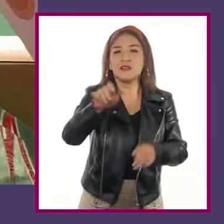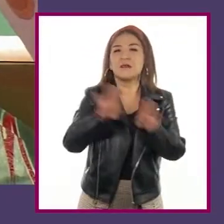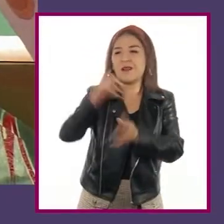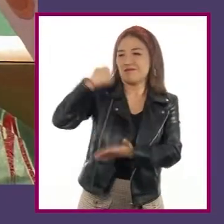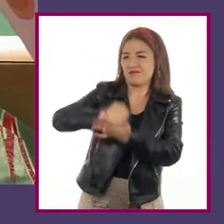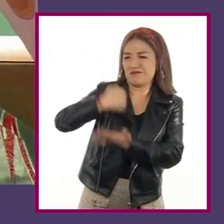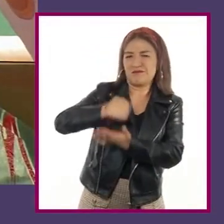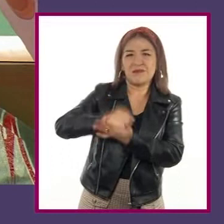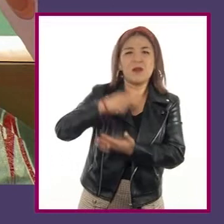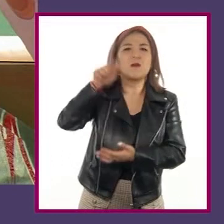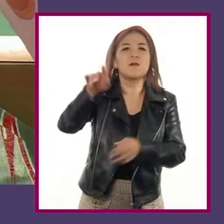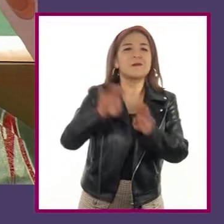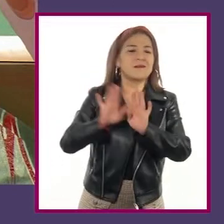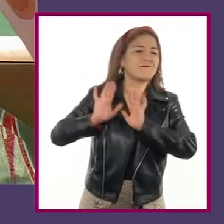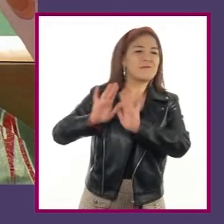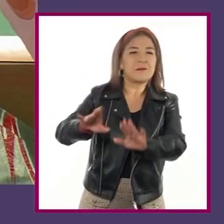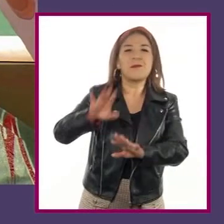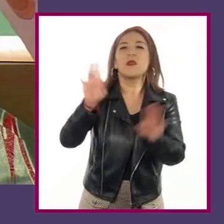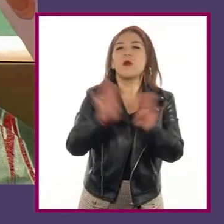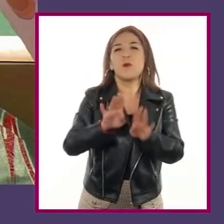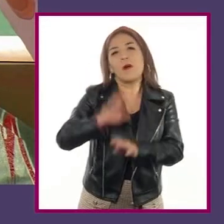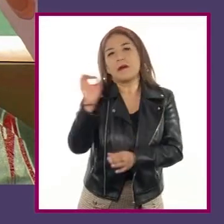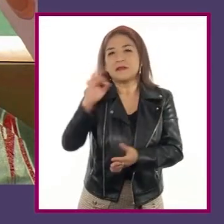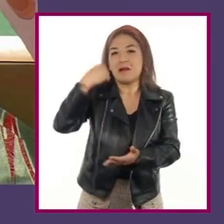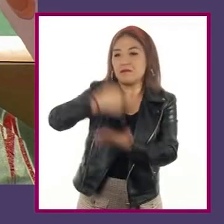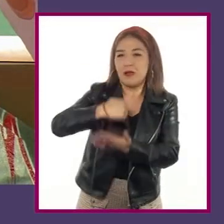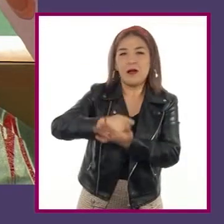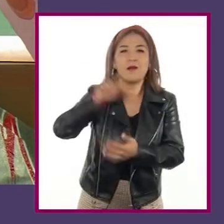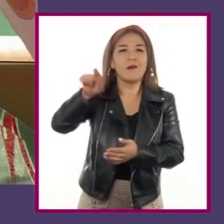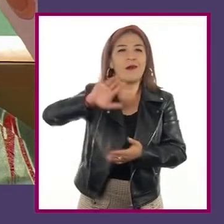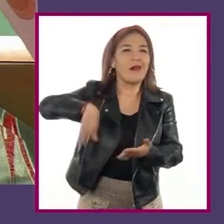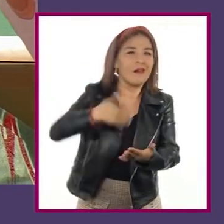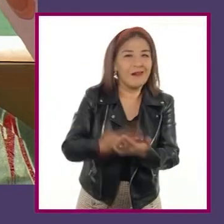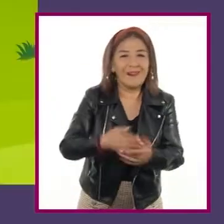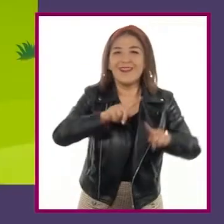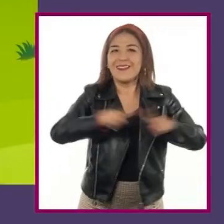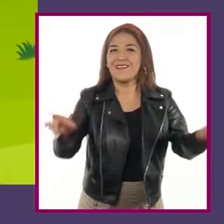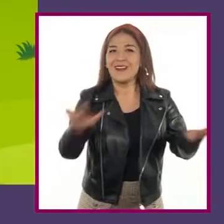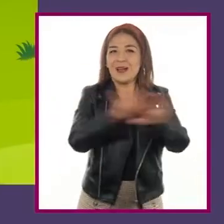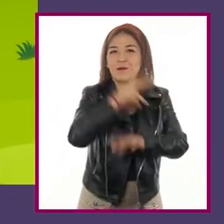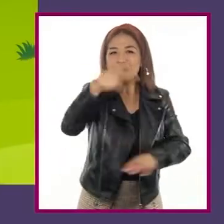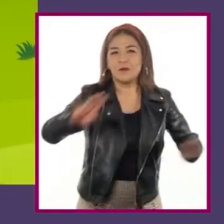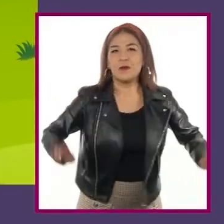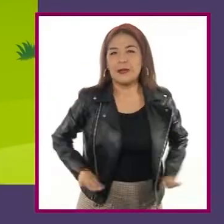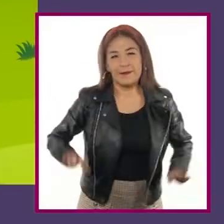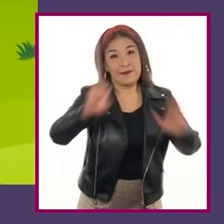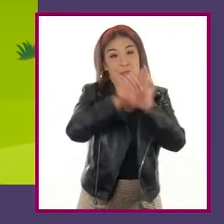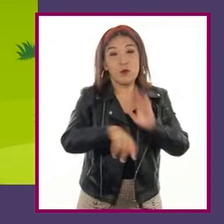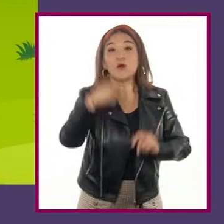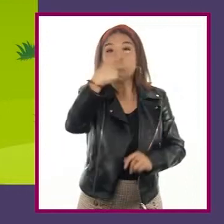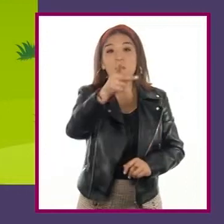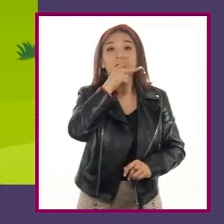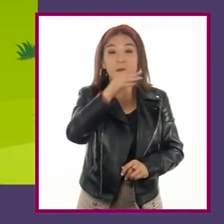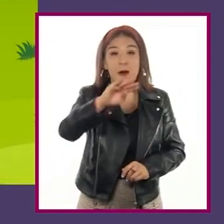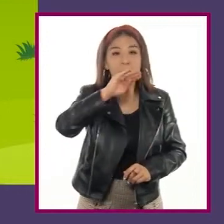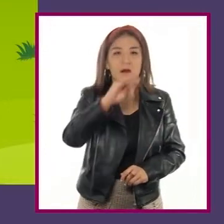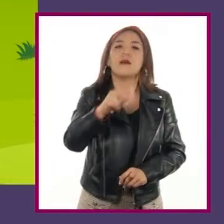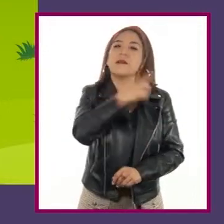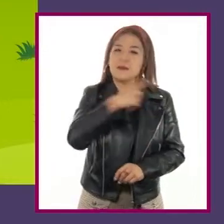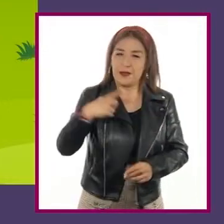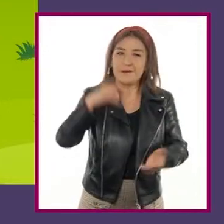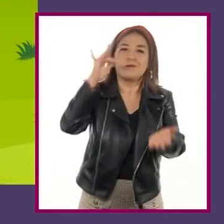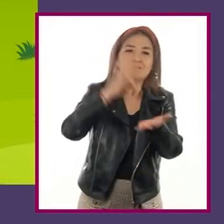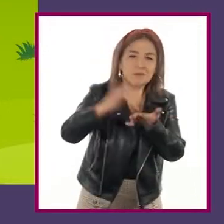para convencernos de actuar de una forma con la que no nos sentimos cómodos. Nuestros padres aún nos pueden apoyar al tomar